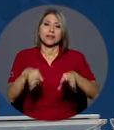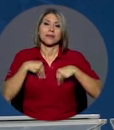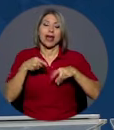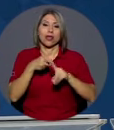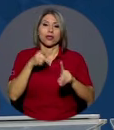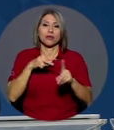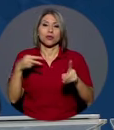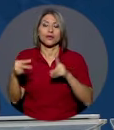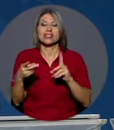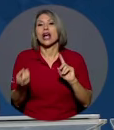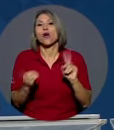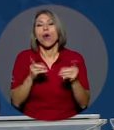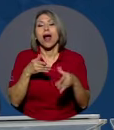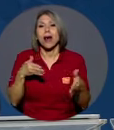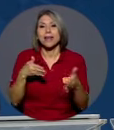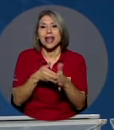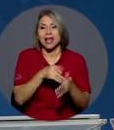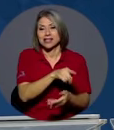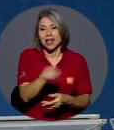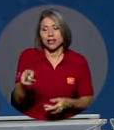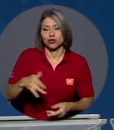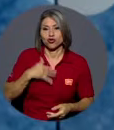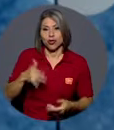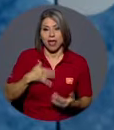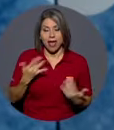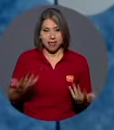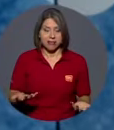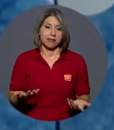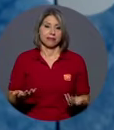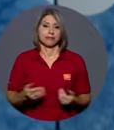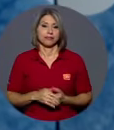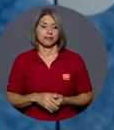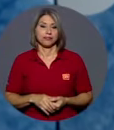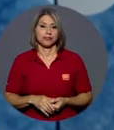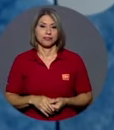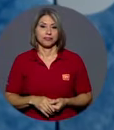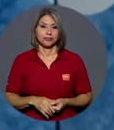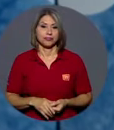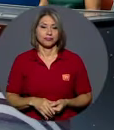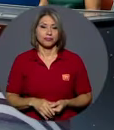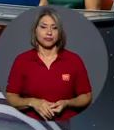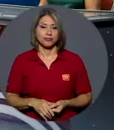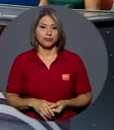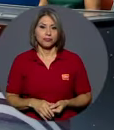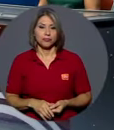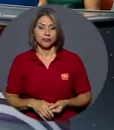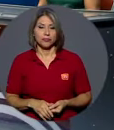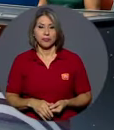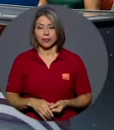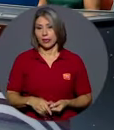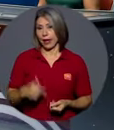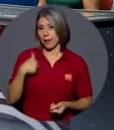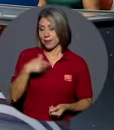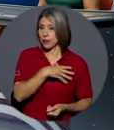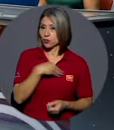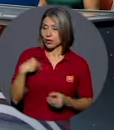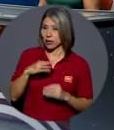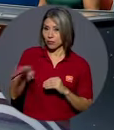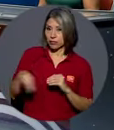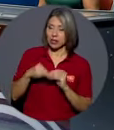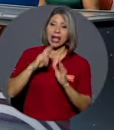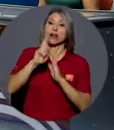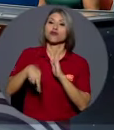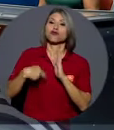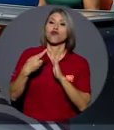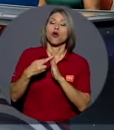de vista del tipo de amenaza con la cual ellos se ven o se verían afectados, ¿verdad? A mí me gustaría aportar